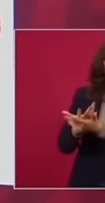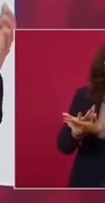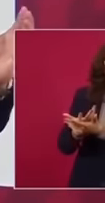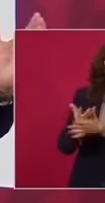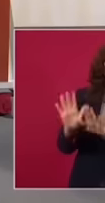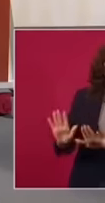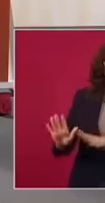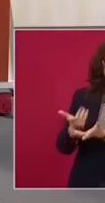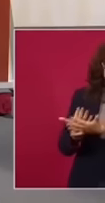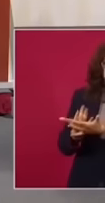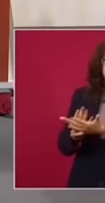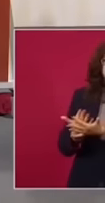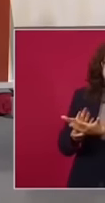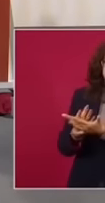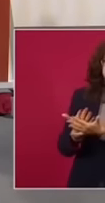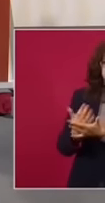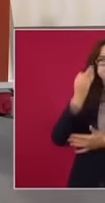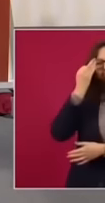pausa